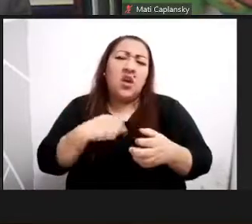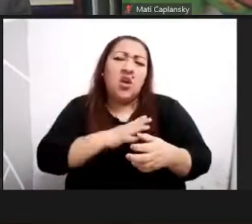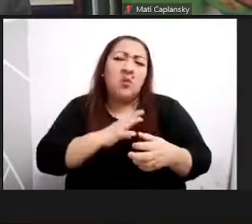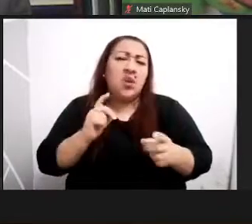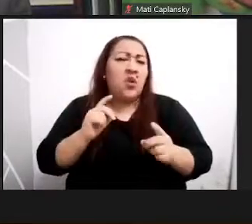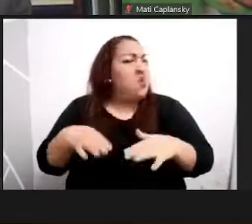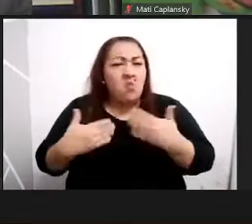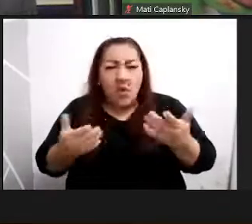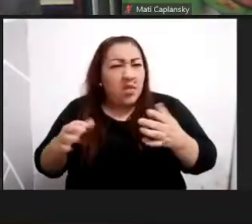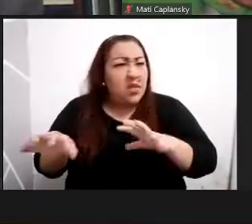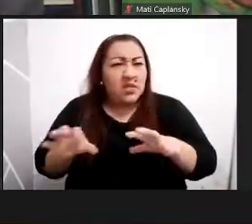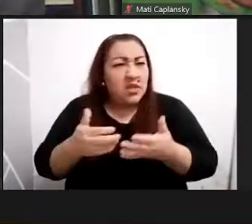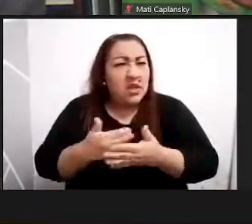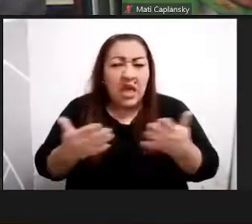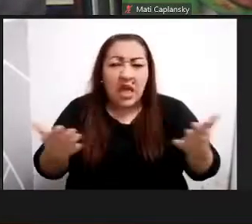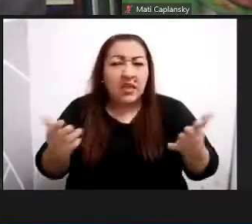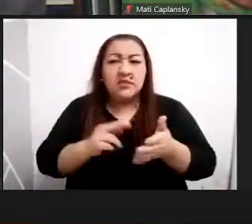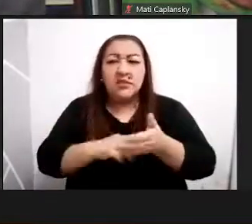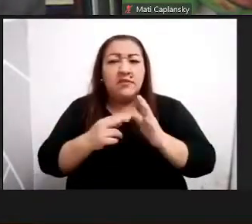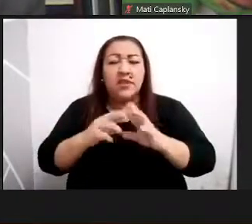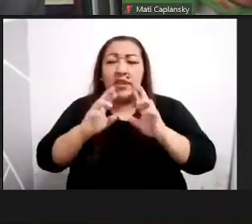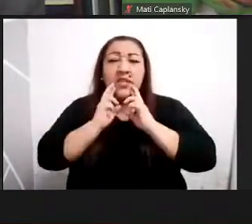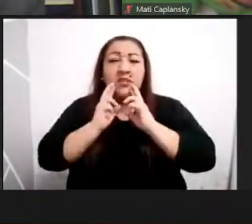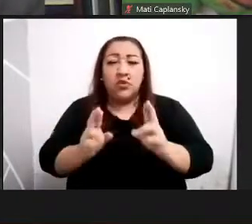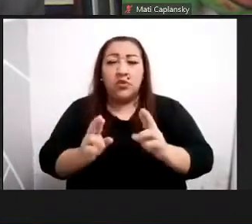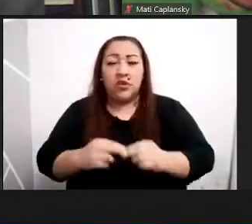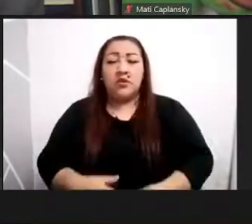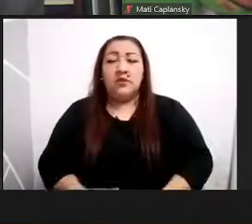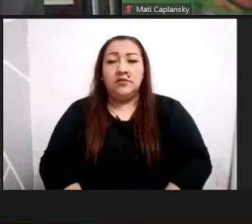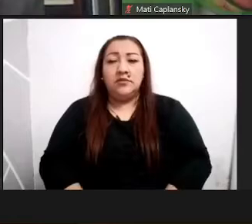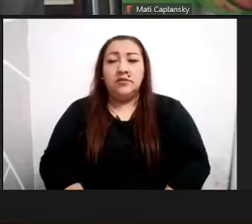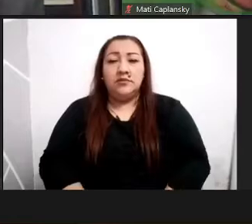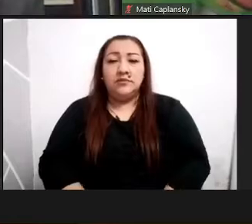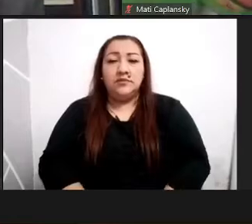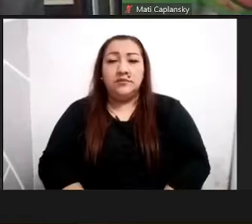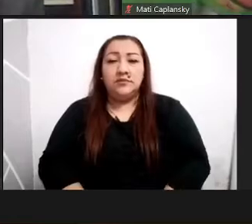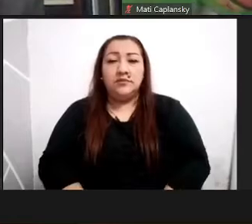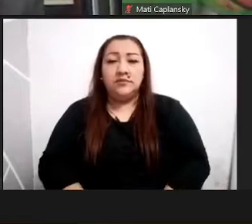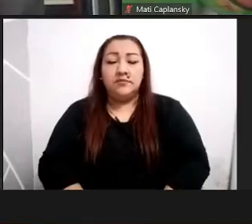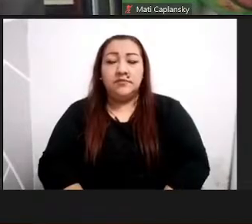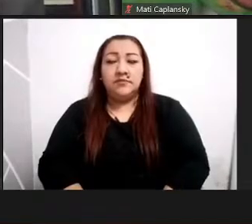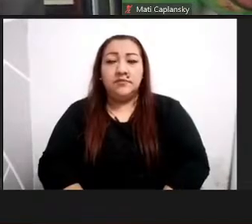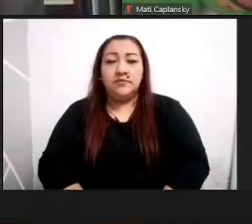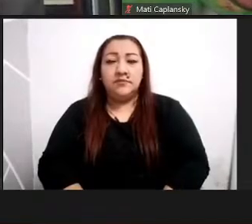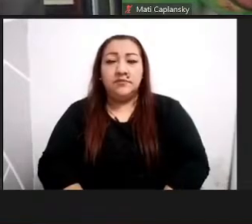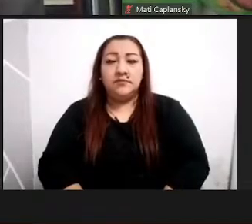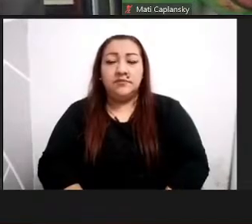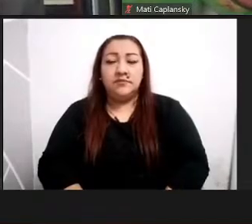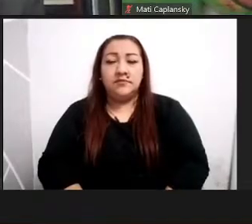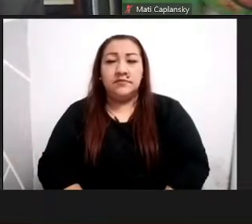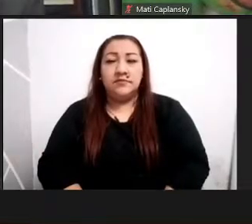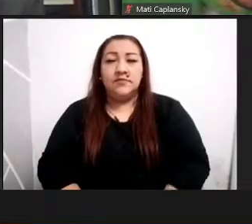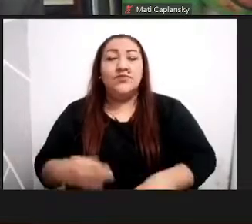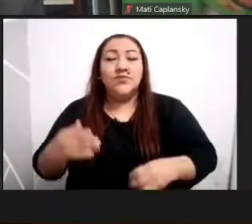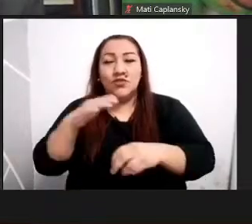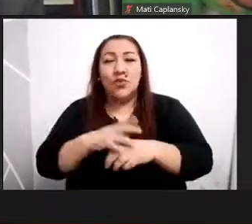de responder en emergencias, ¿no? Y en emergencias hemos visto la necesidad de un Estado más robusto en lo que es la garantía